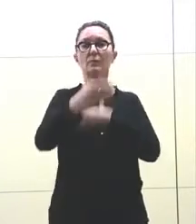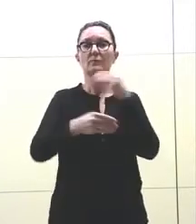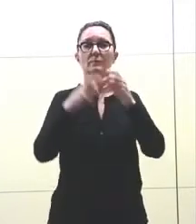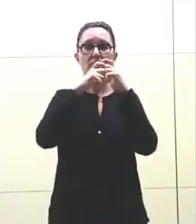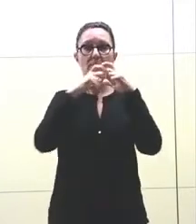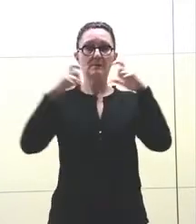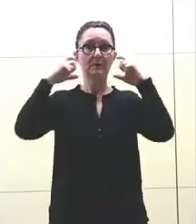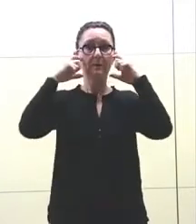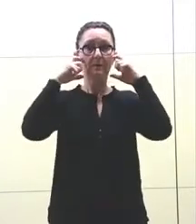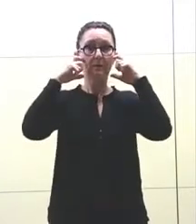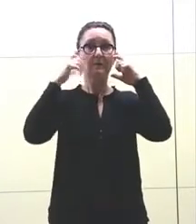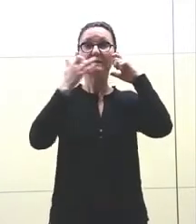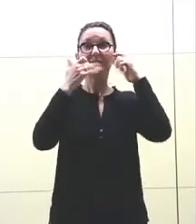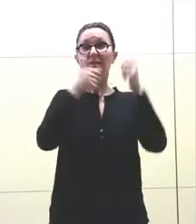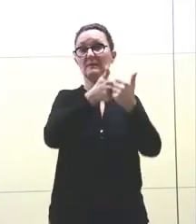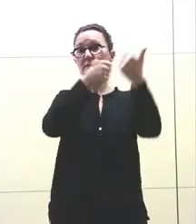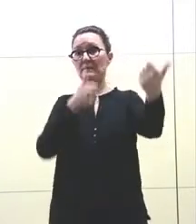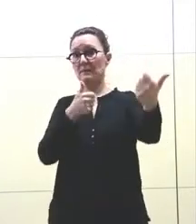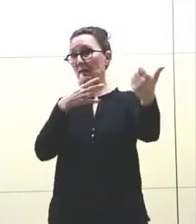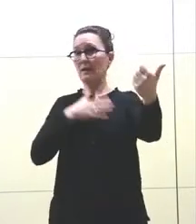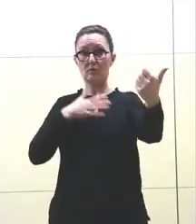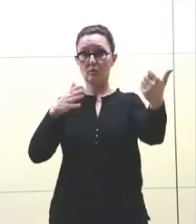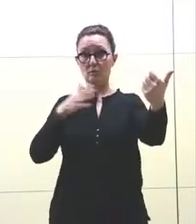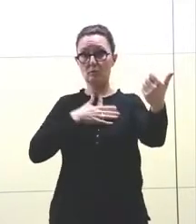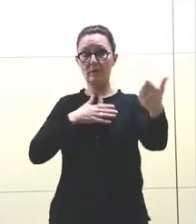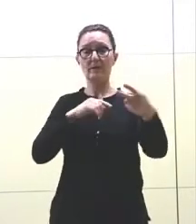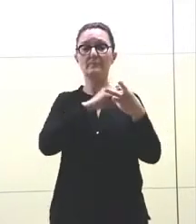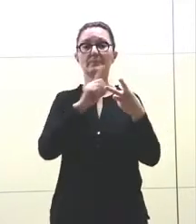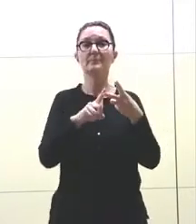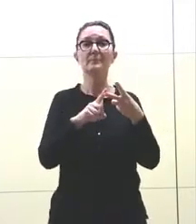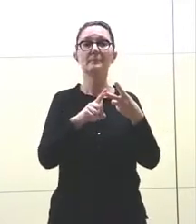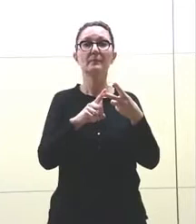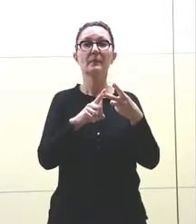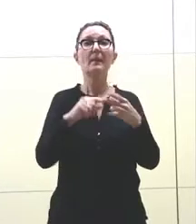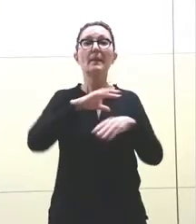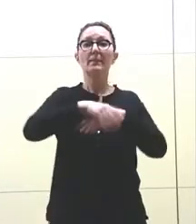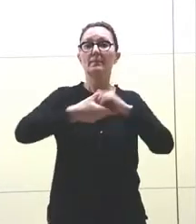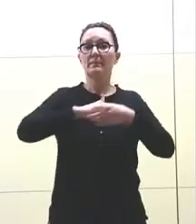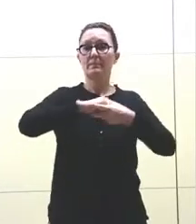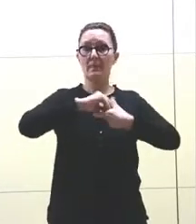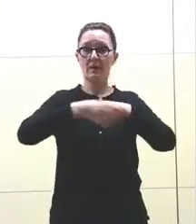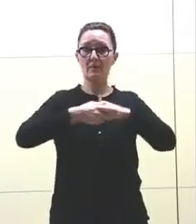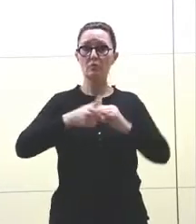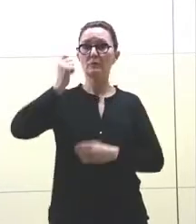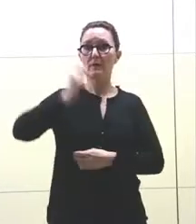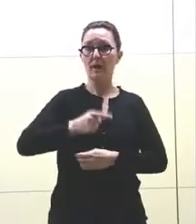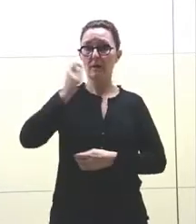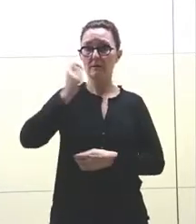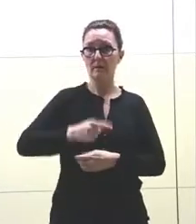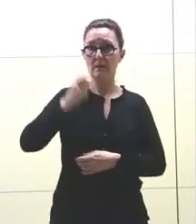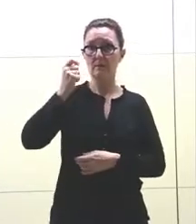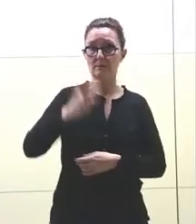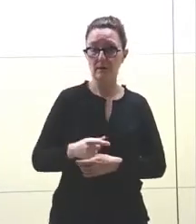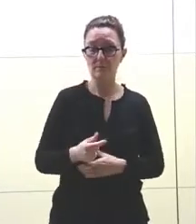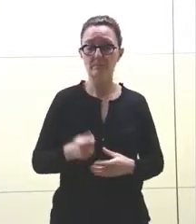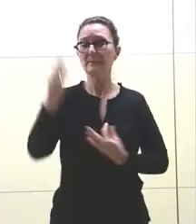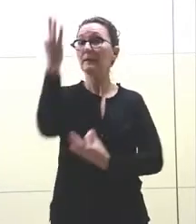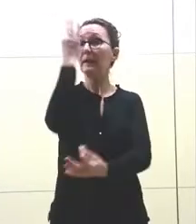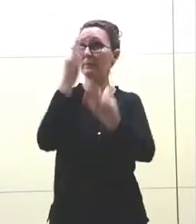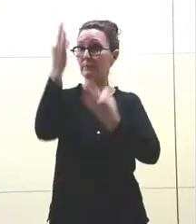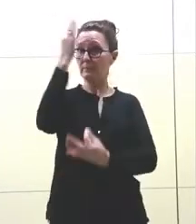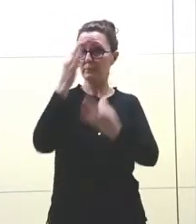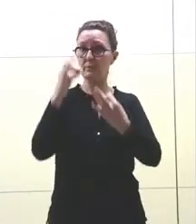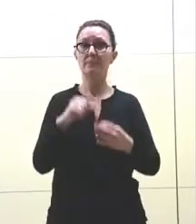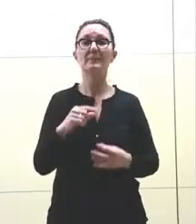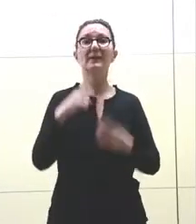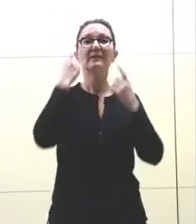cuando no se puede mantener la distancia física, hacer una higiene de manos muy frecuente y exhaustiva, procurar